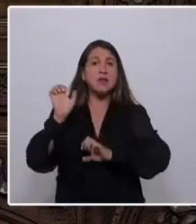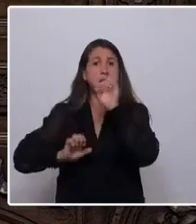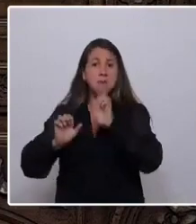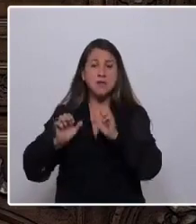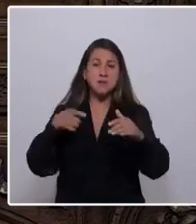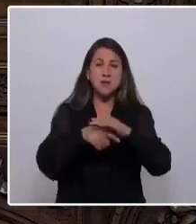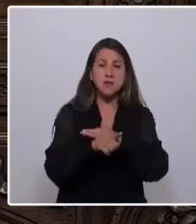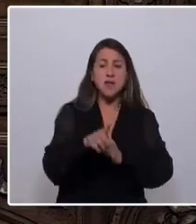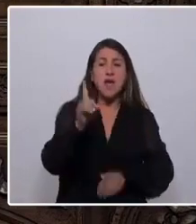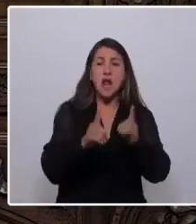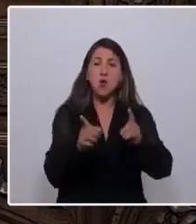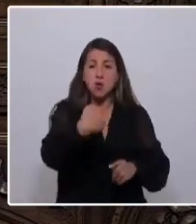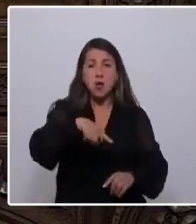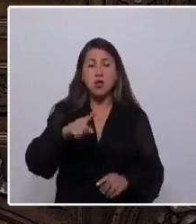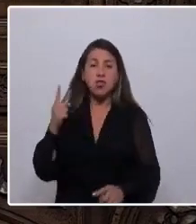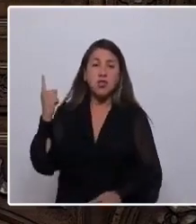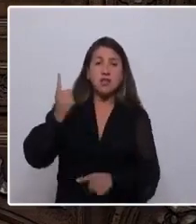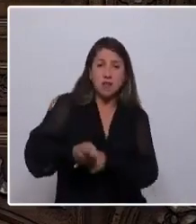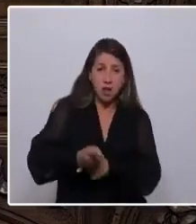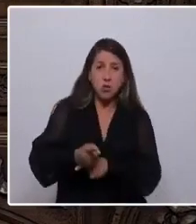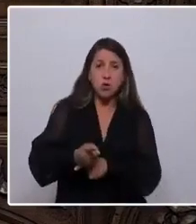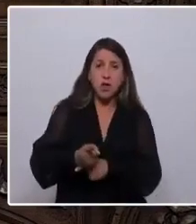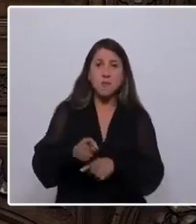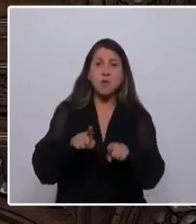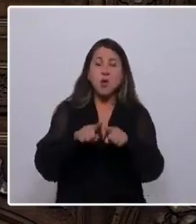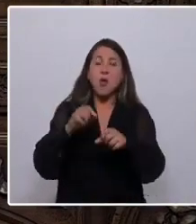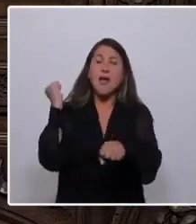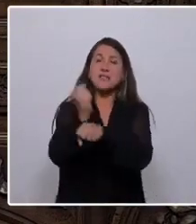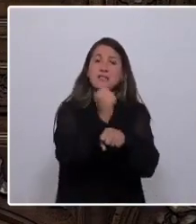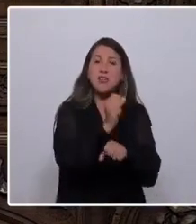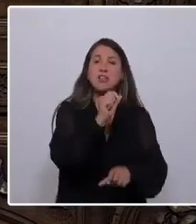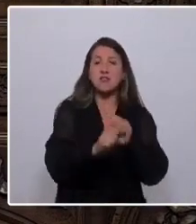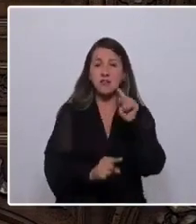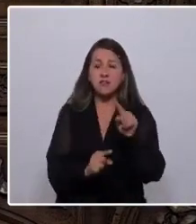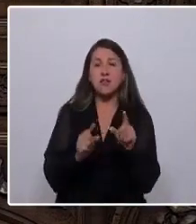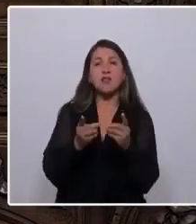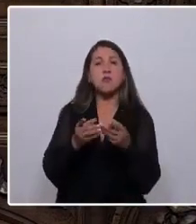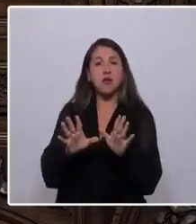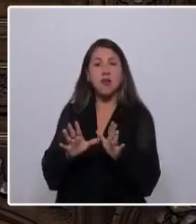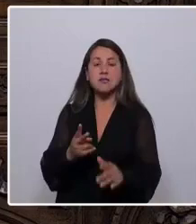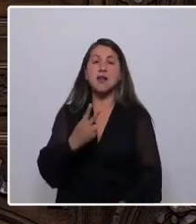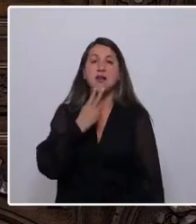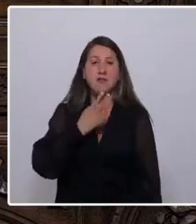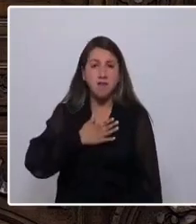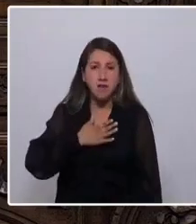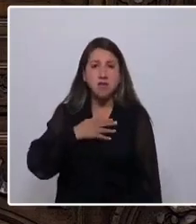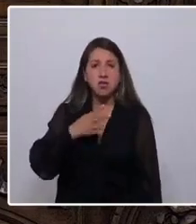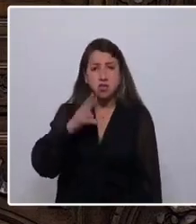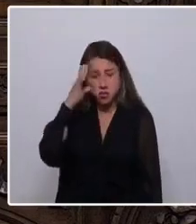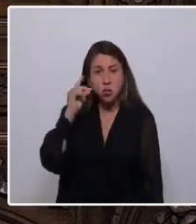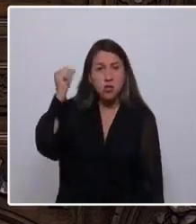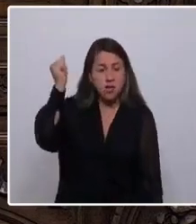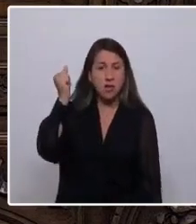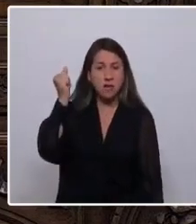por aquellas que en la dictadura fueron asesinadas por defender la democracia, la vida y sus ideales.